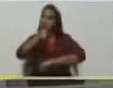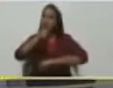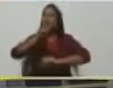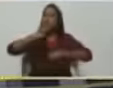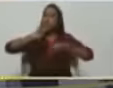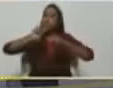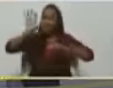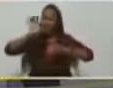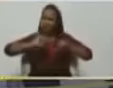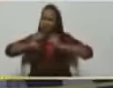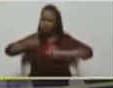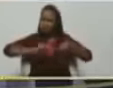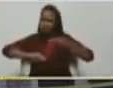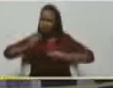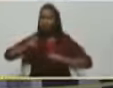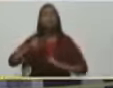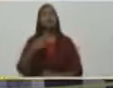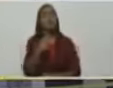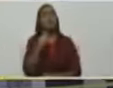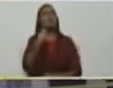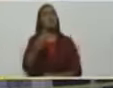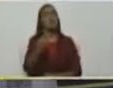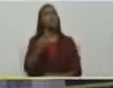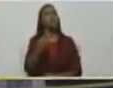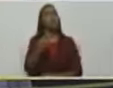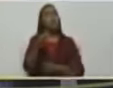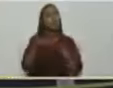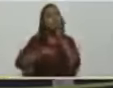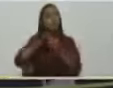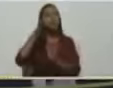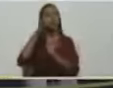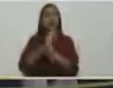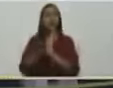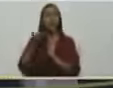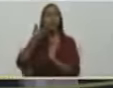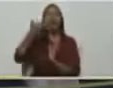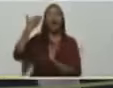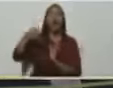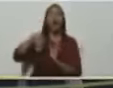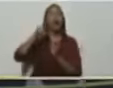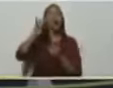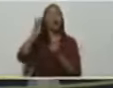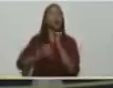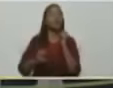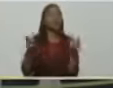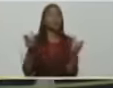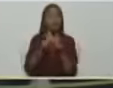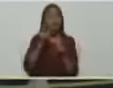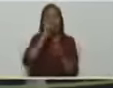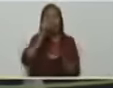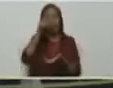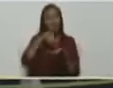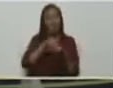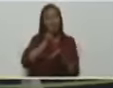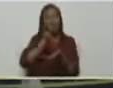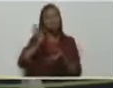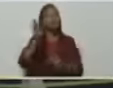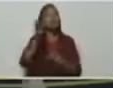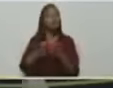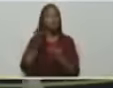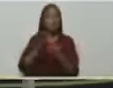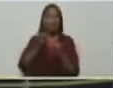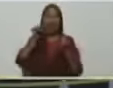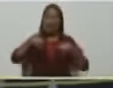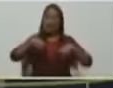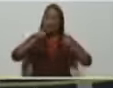y referenciamos lo que dijo el presidente Nicolás Maduro en la última reunión de septiembre del año 2023. Esta firma del día de hoy y el proyecto